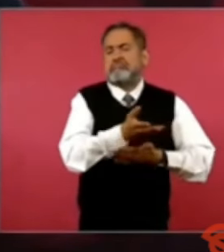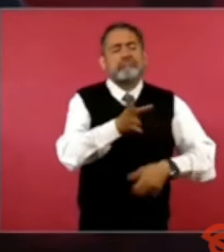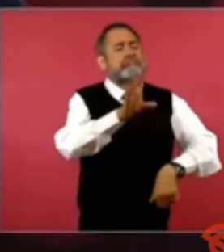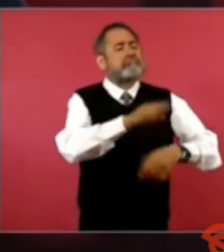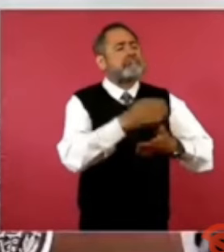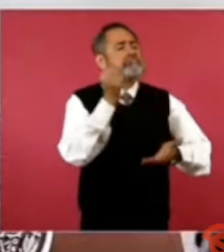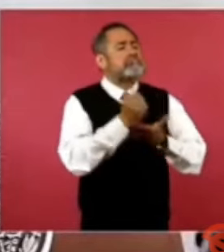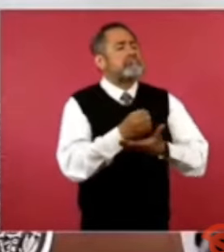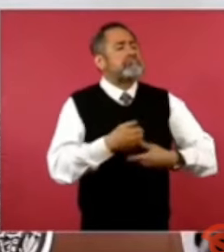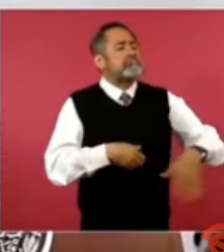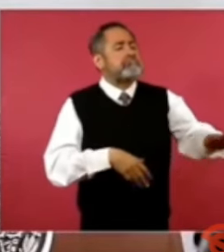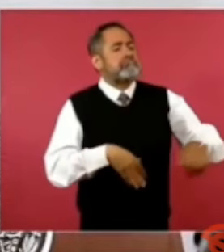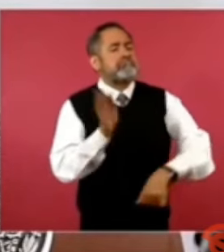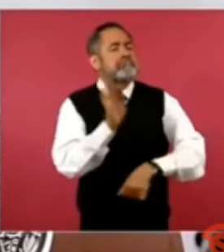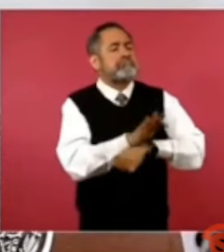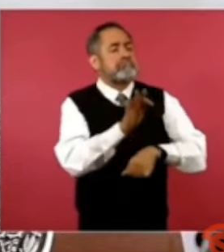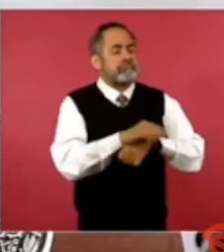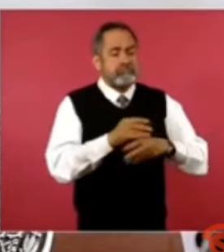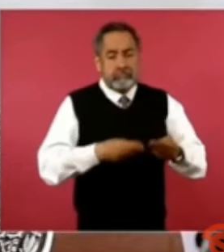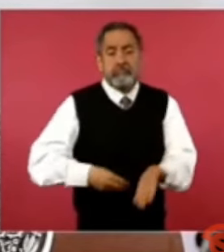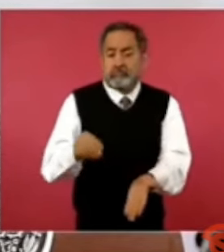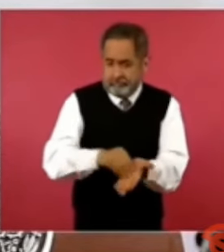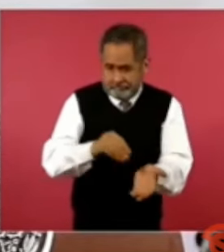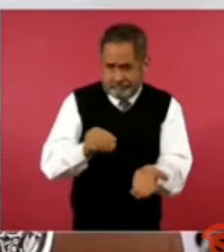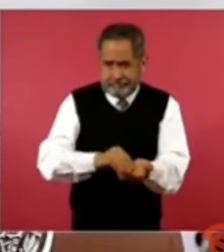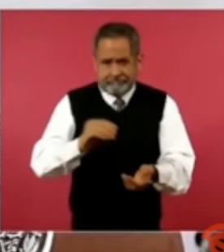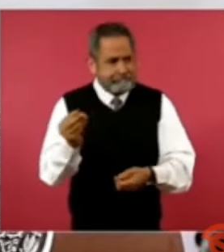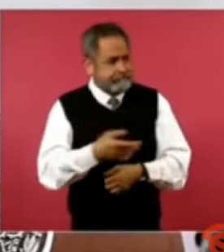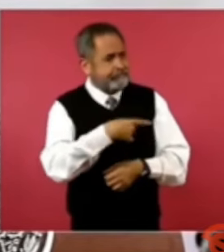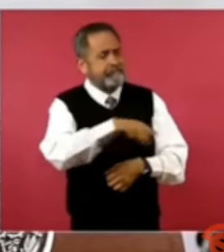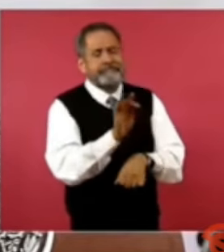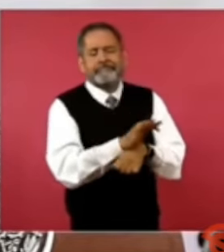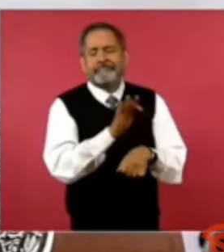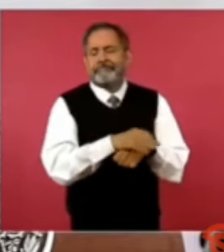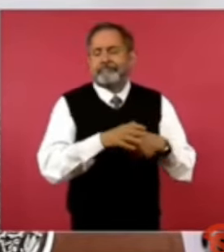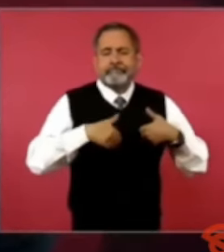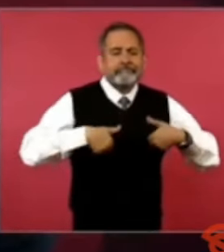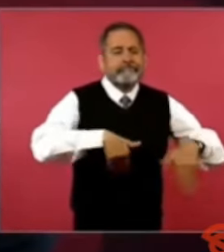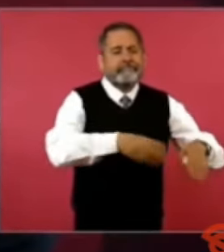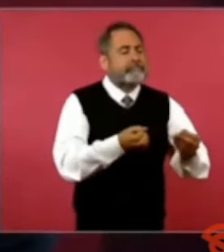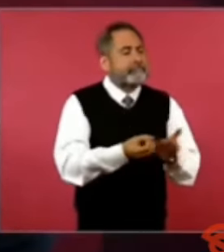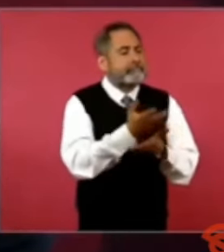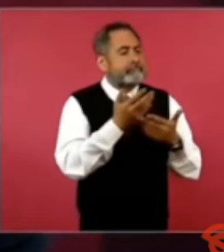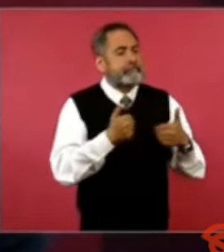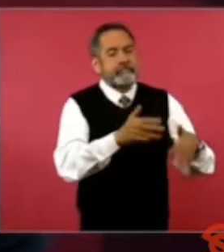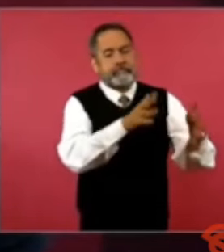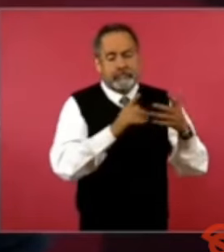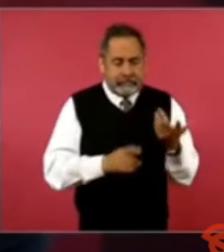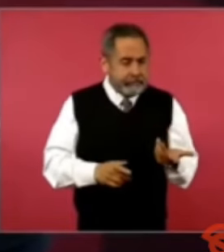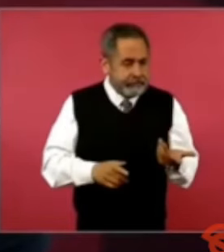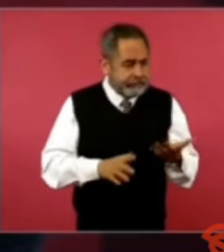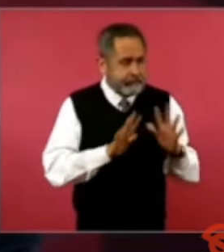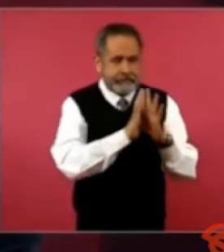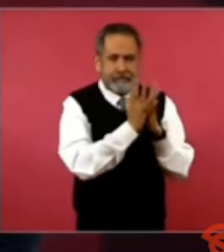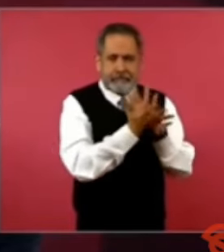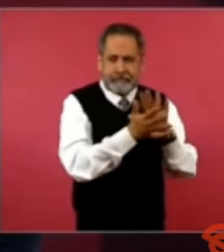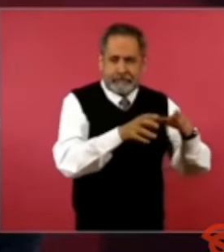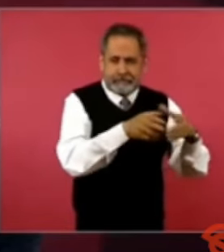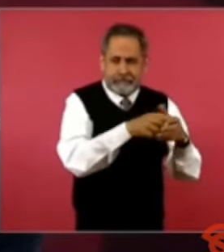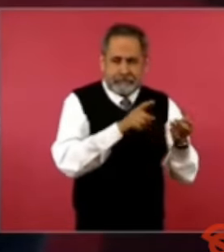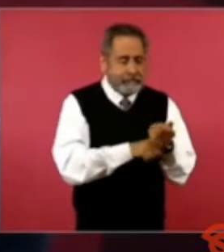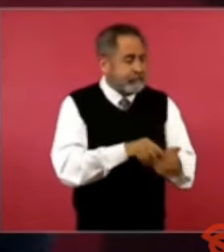se protegía se protege todavía a delincuentes del